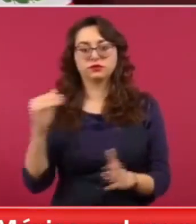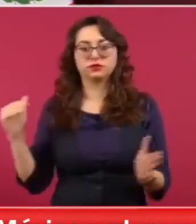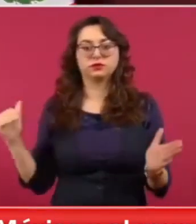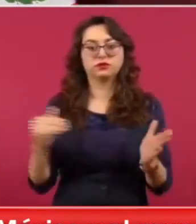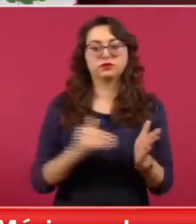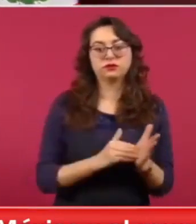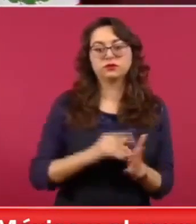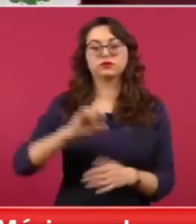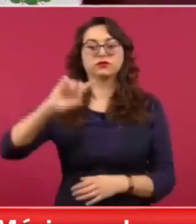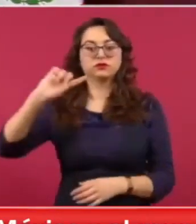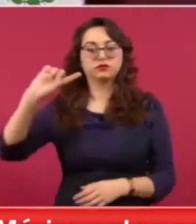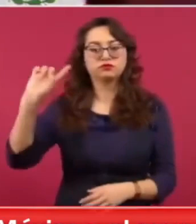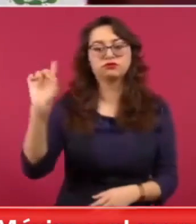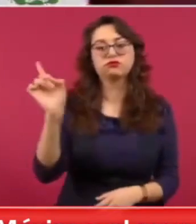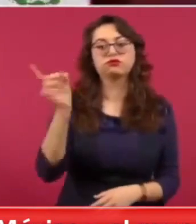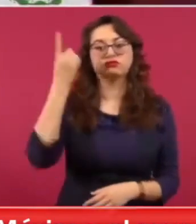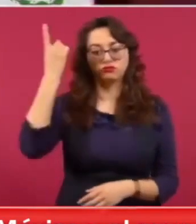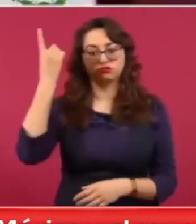246,134,000 dólares,